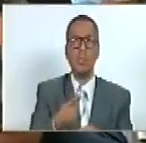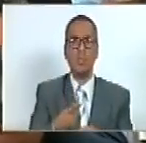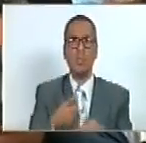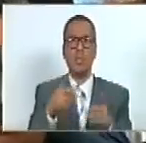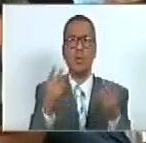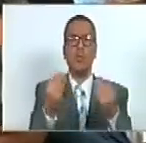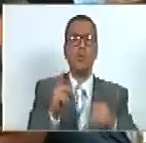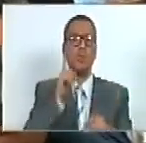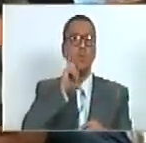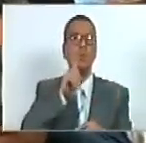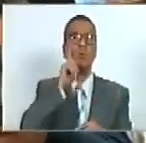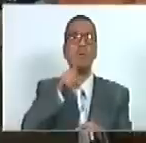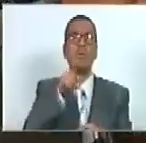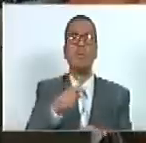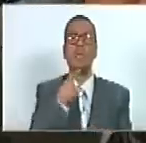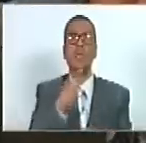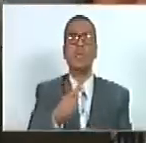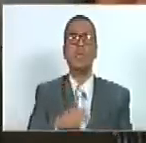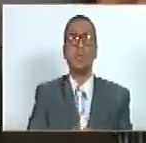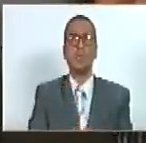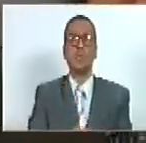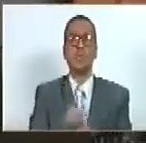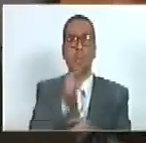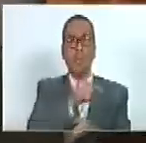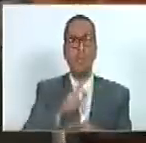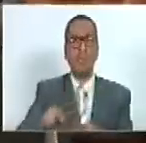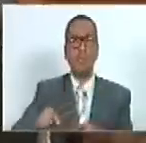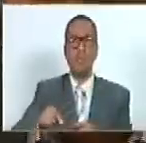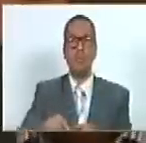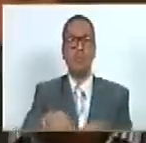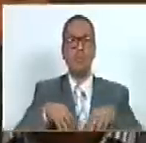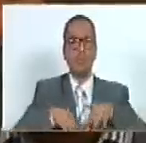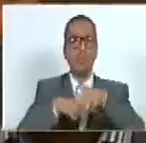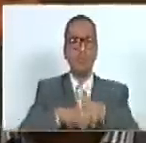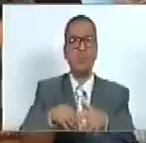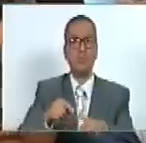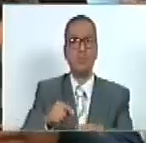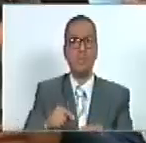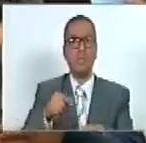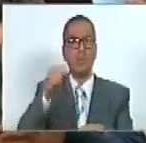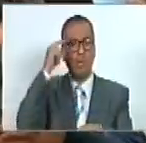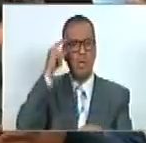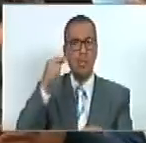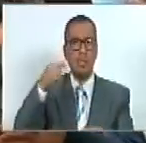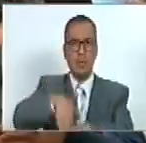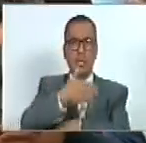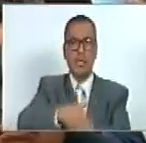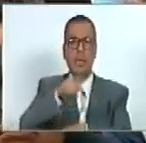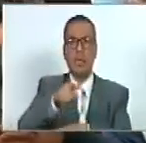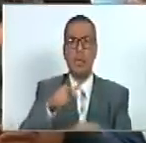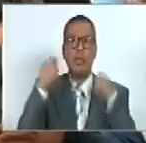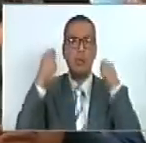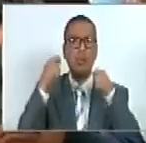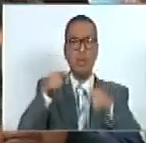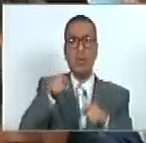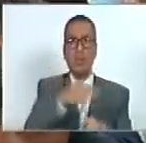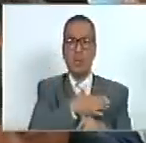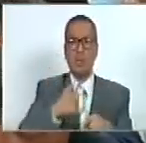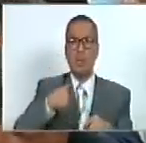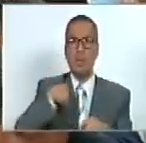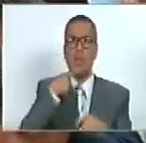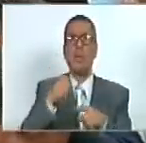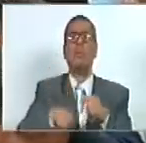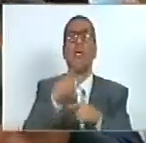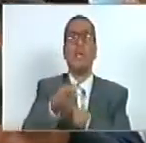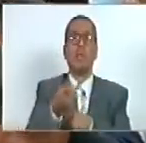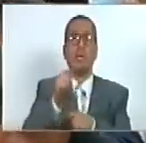tantas mentiras y decir que la gente que estaba ayer en la calle reclamaba, mire compañera, si usted quiere,